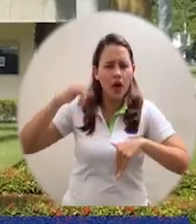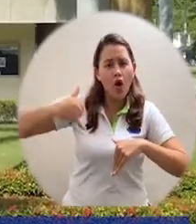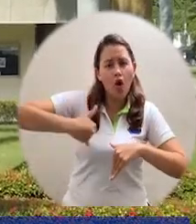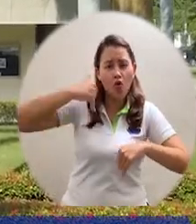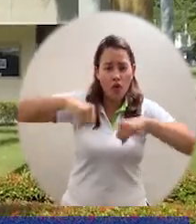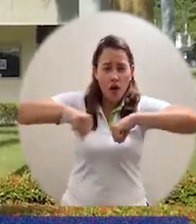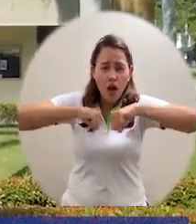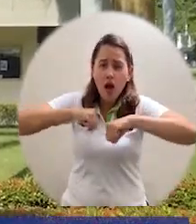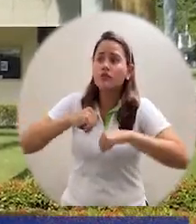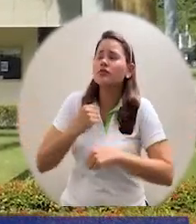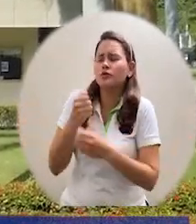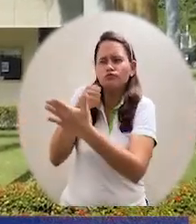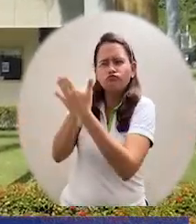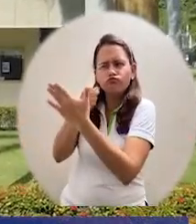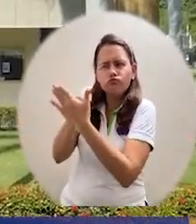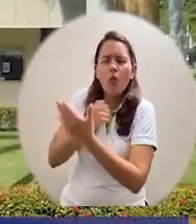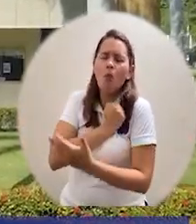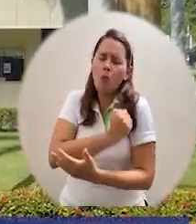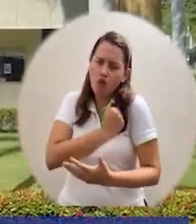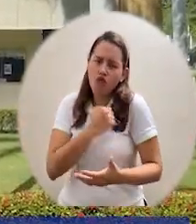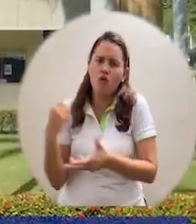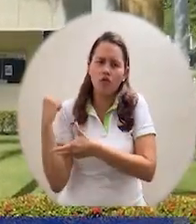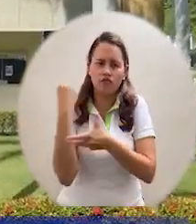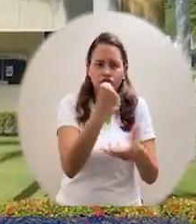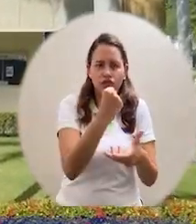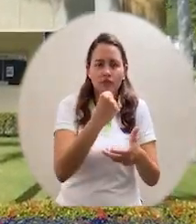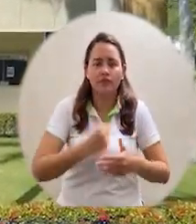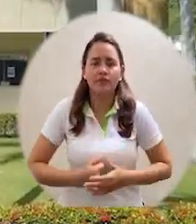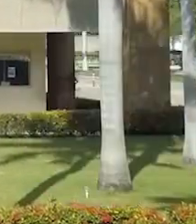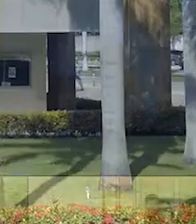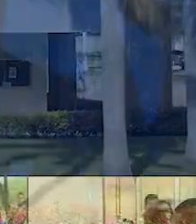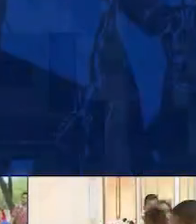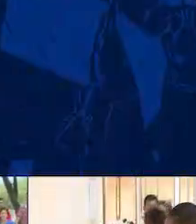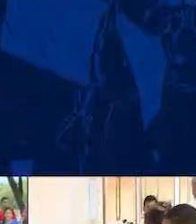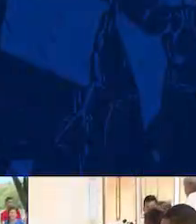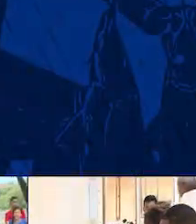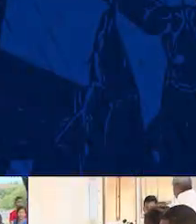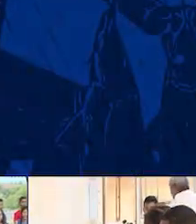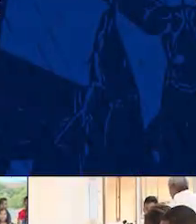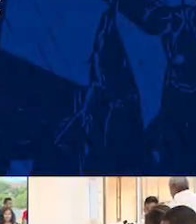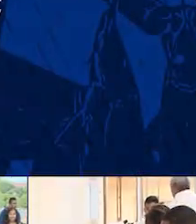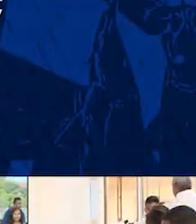Unimagdalena solicita agilizar desembolso a estudiantes del programa Jóvenes en Acción.